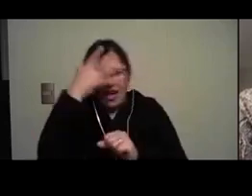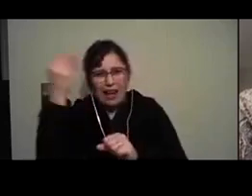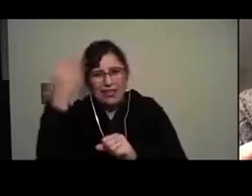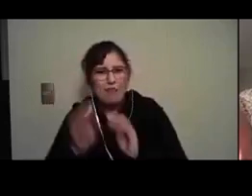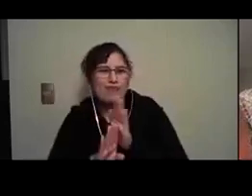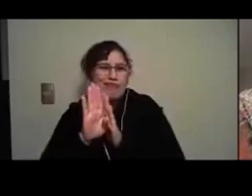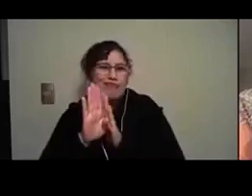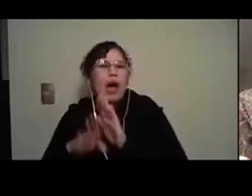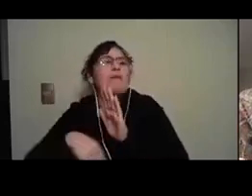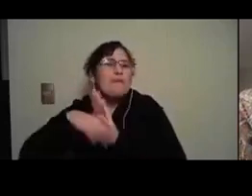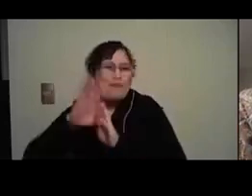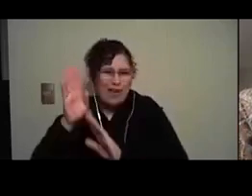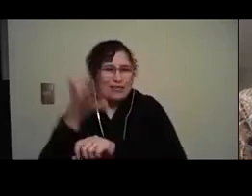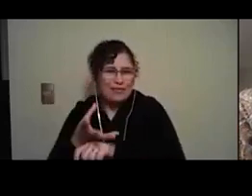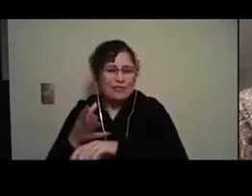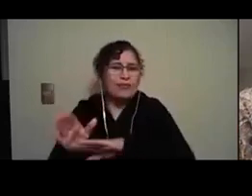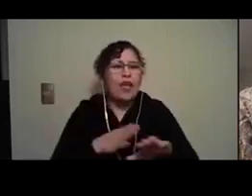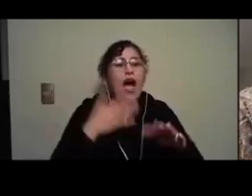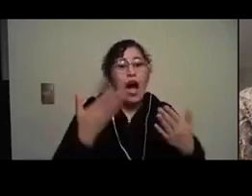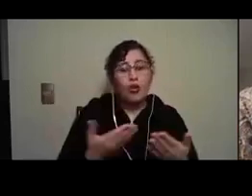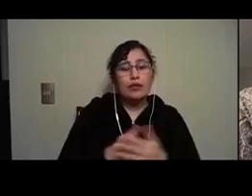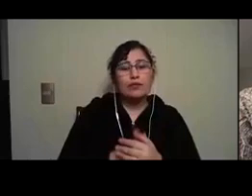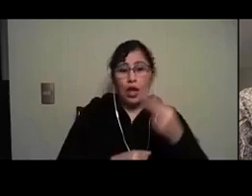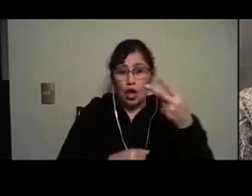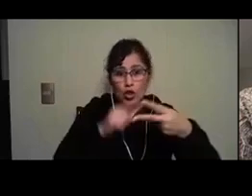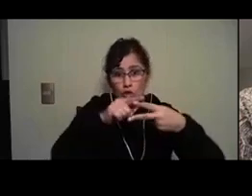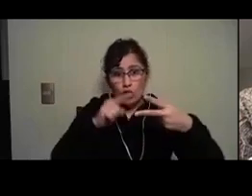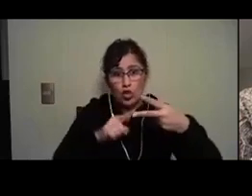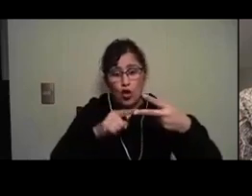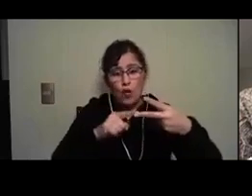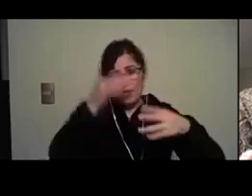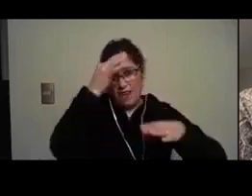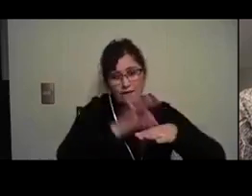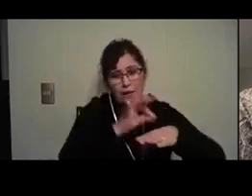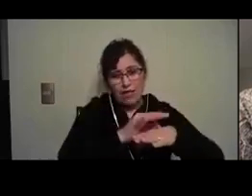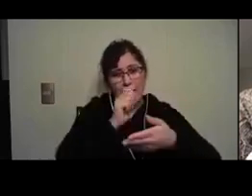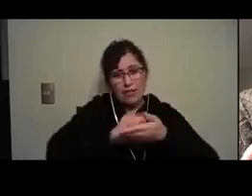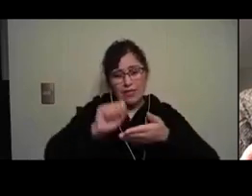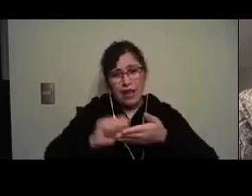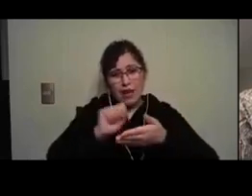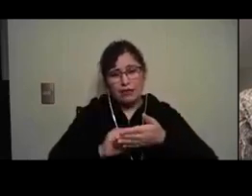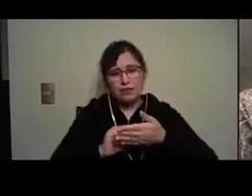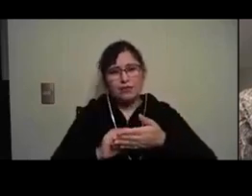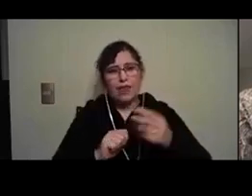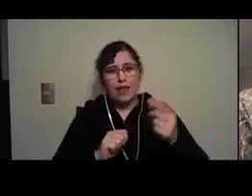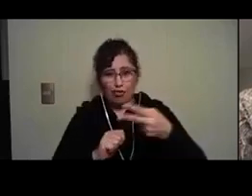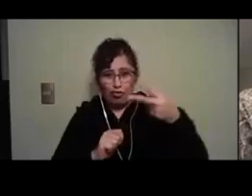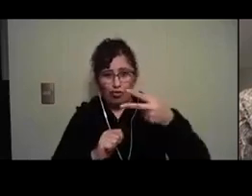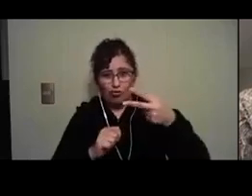Pick, ya que son dos patologías que cursan con alteraciones de las funciones cognitivas.